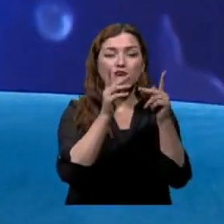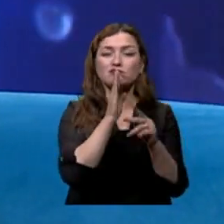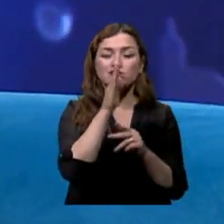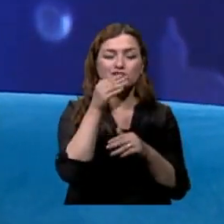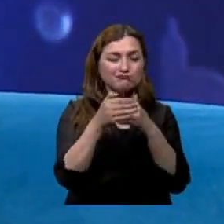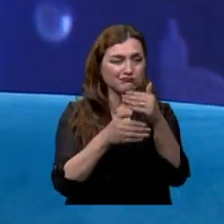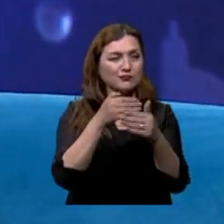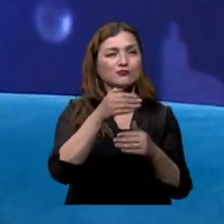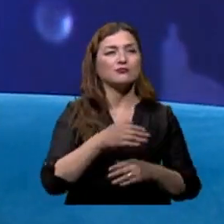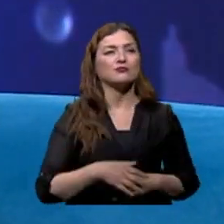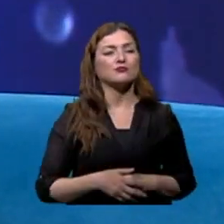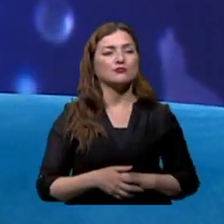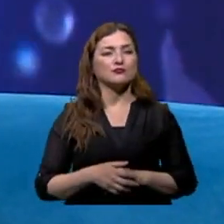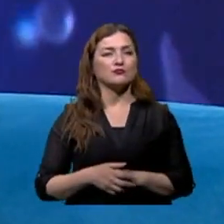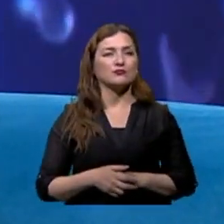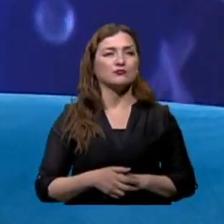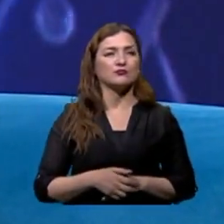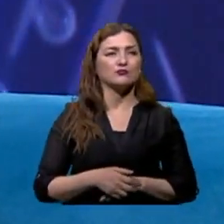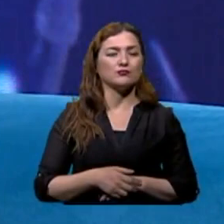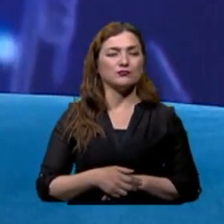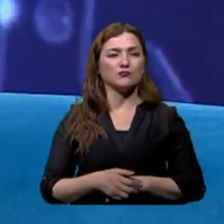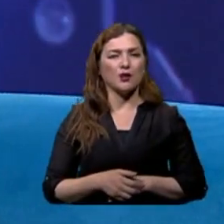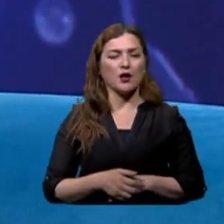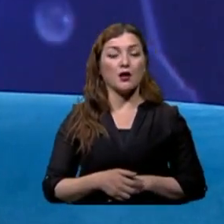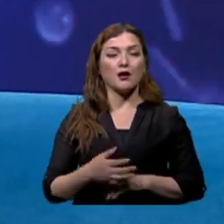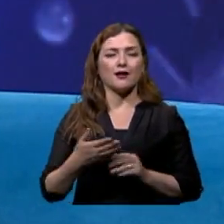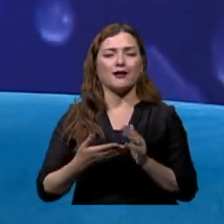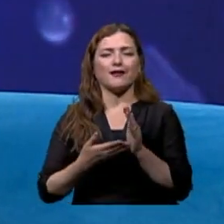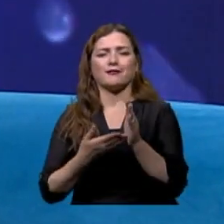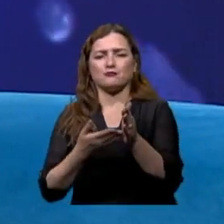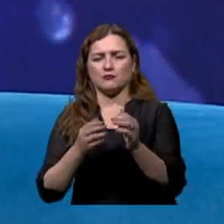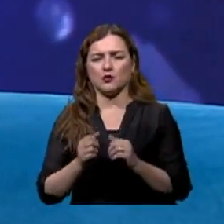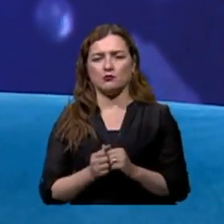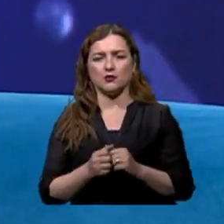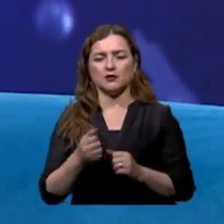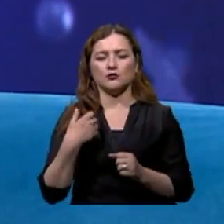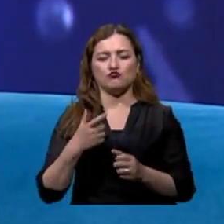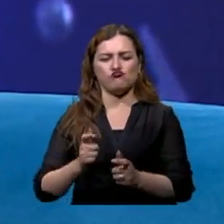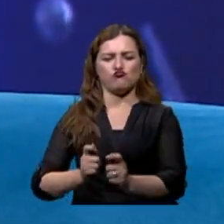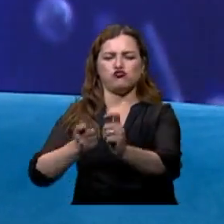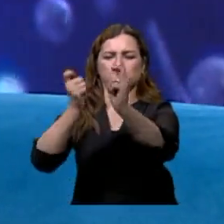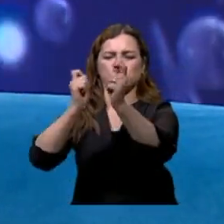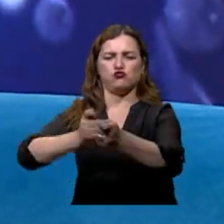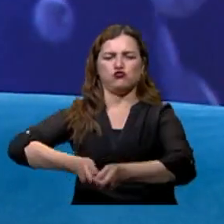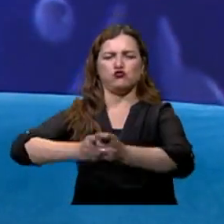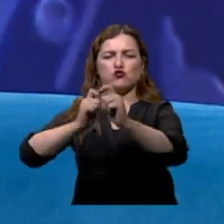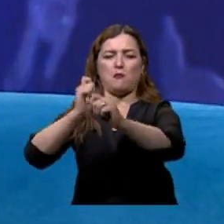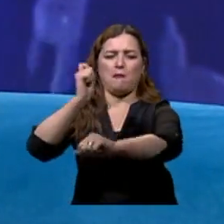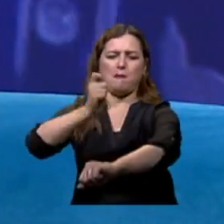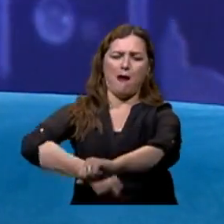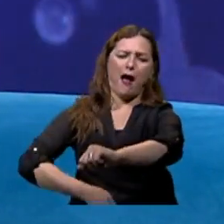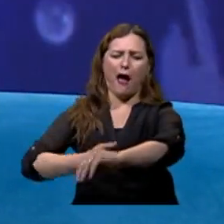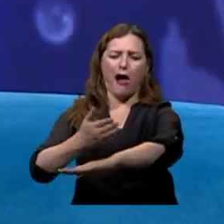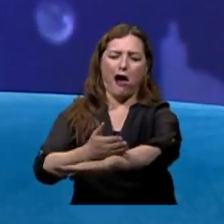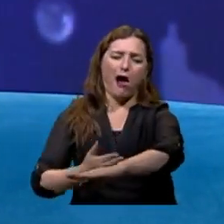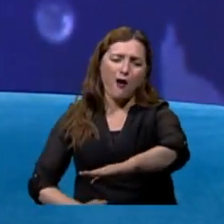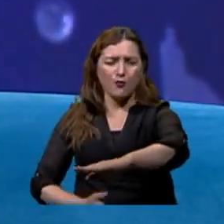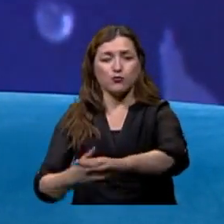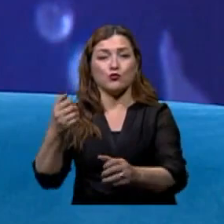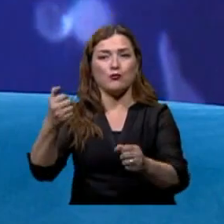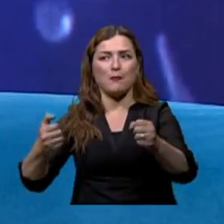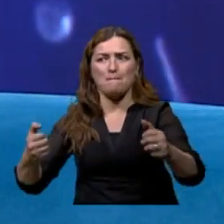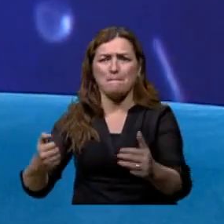frecuente, debido a que las lesiones traumáticas, sobre todo con moladoras, con accidentes de tránsito y todo este